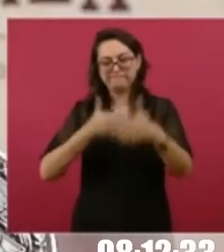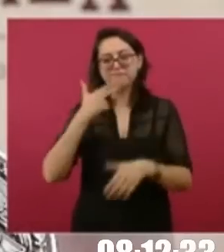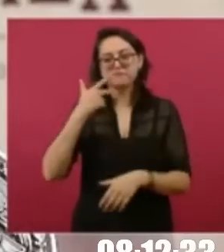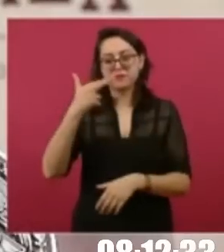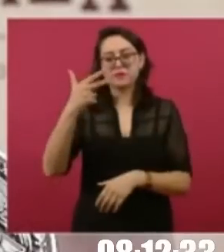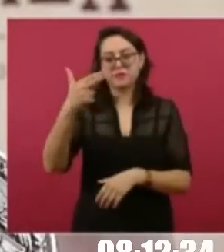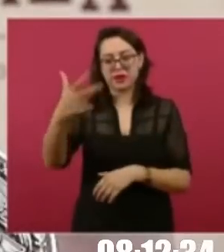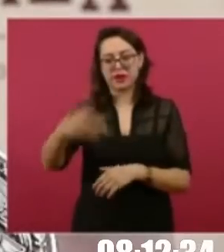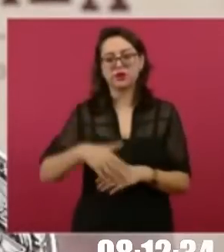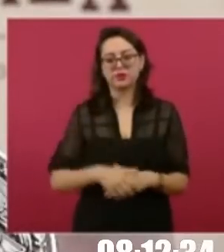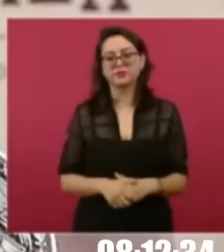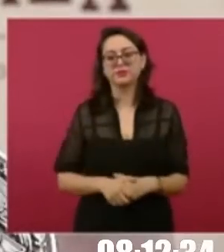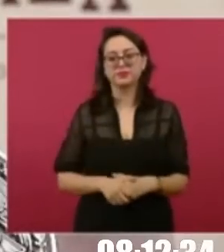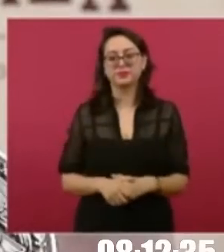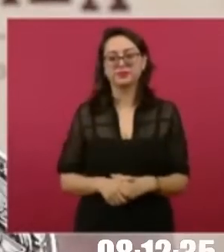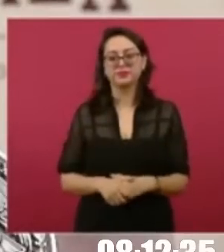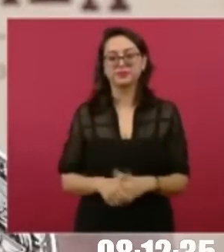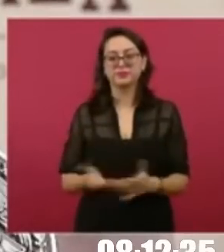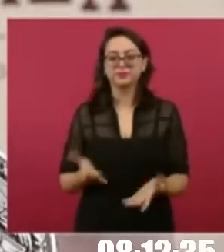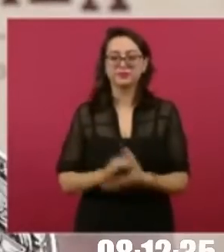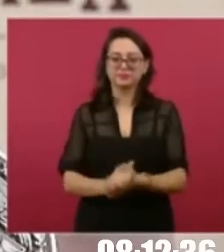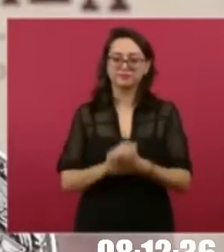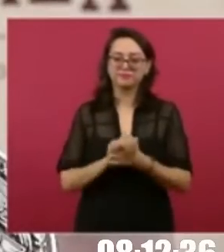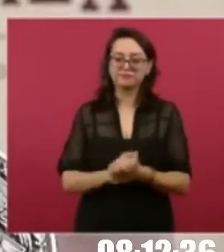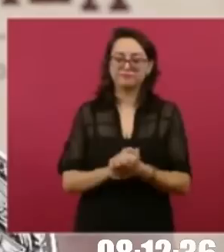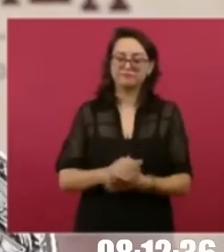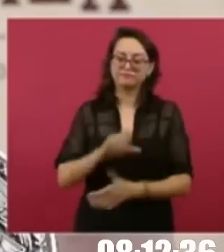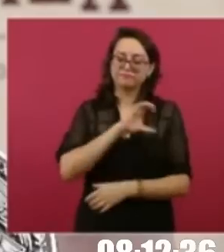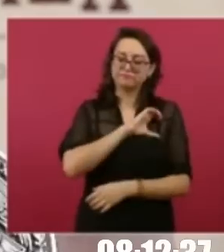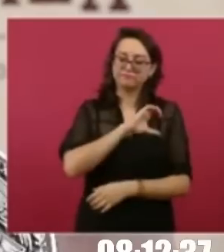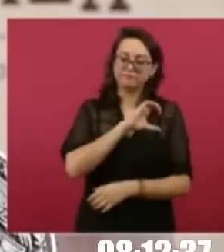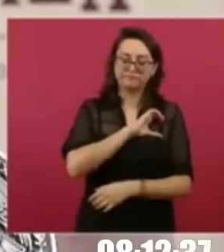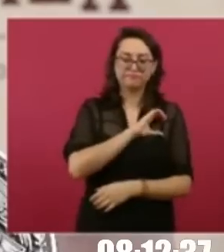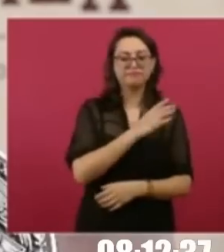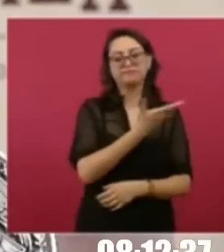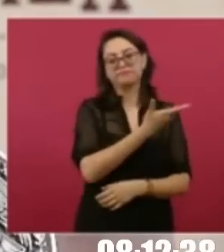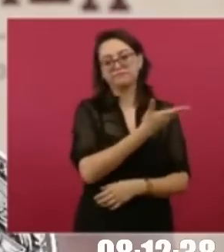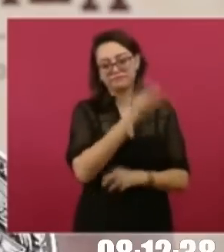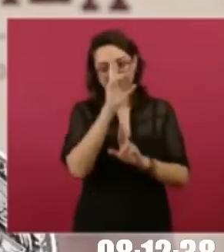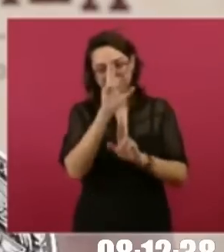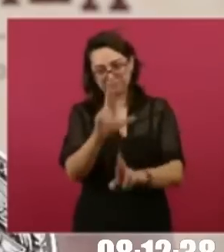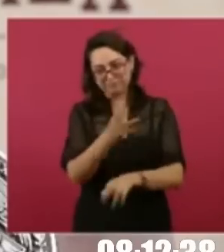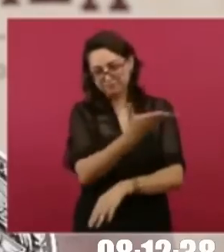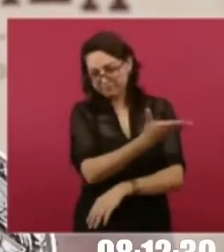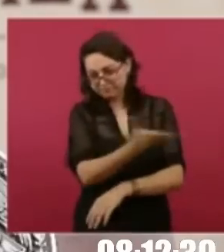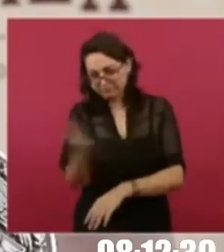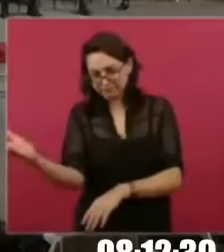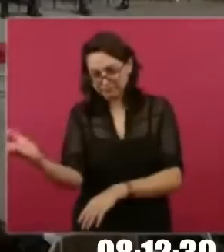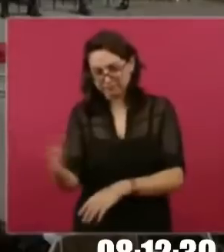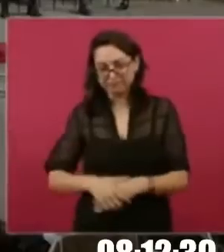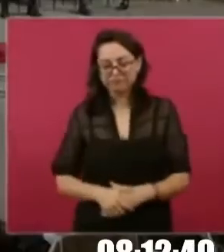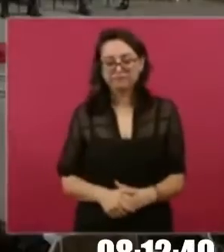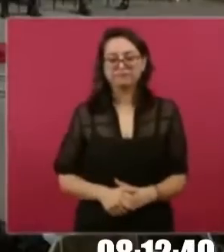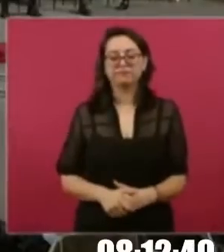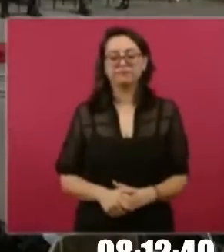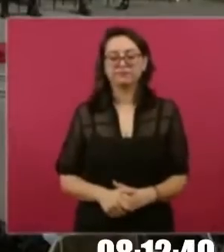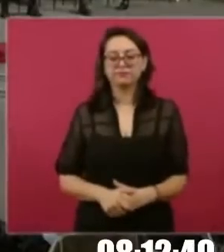en Baja California Sur les saludo con aprecio y respeto a todos los medios de comunicación aquí presentes